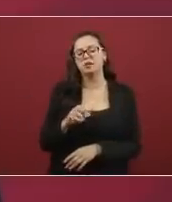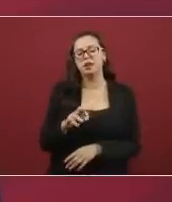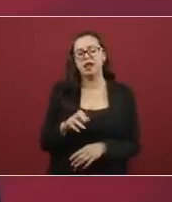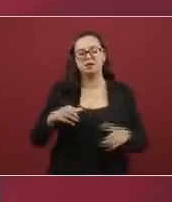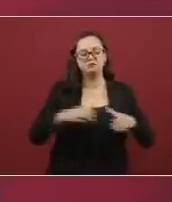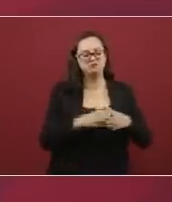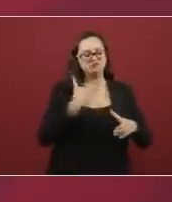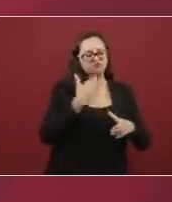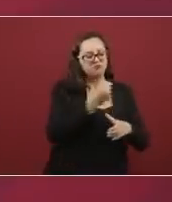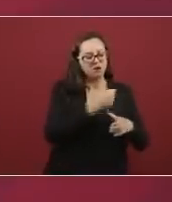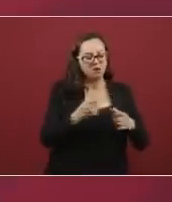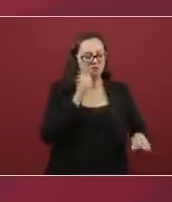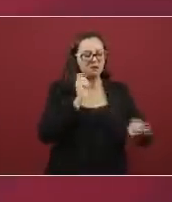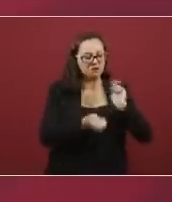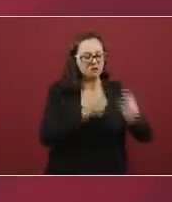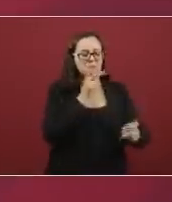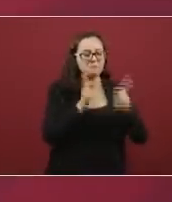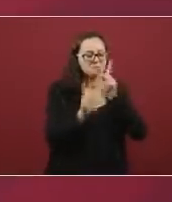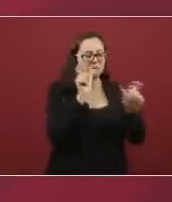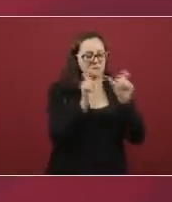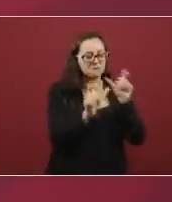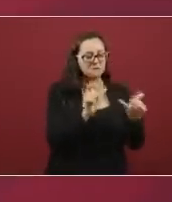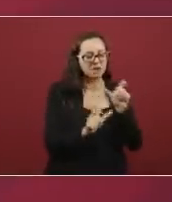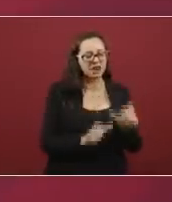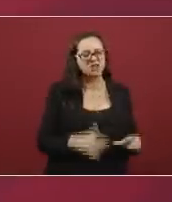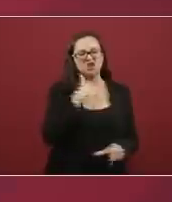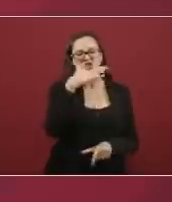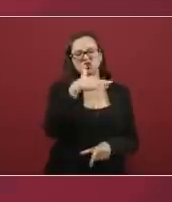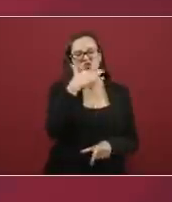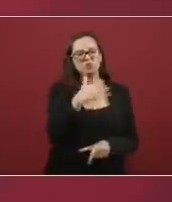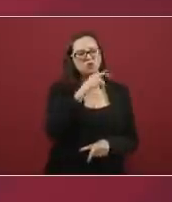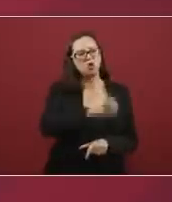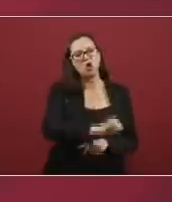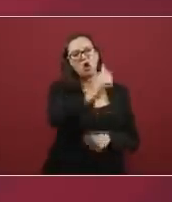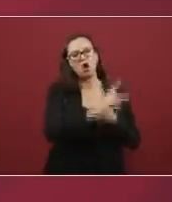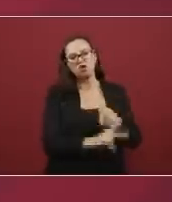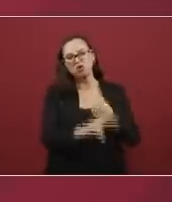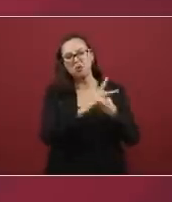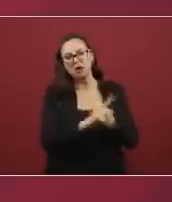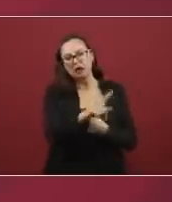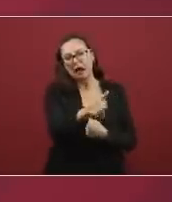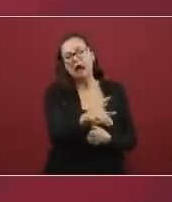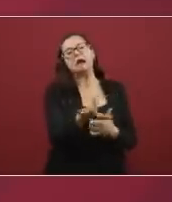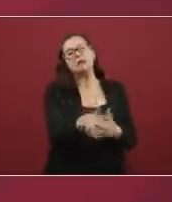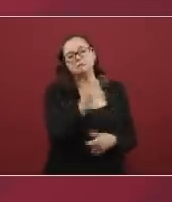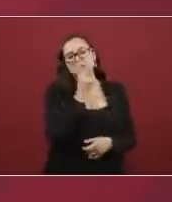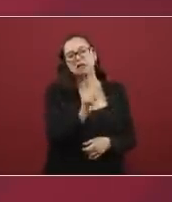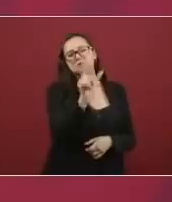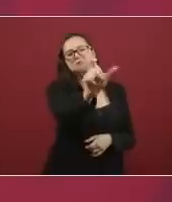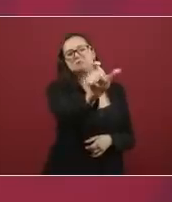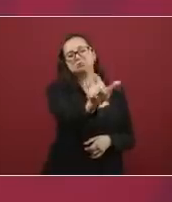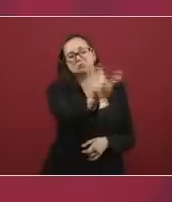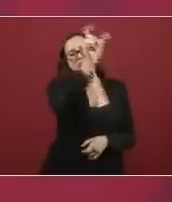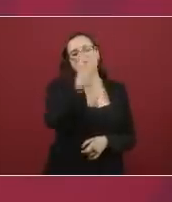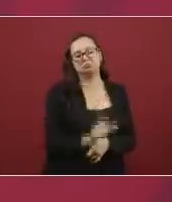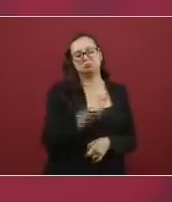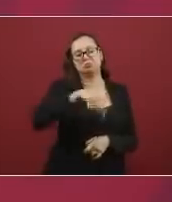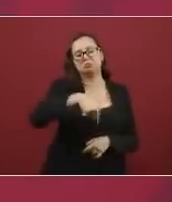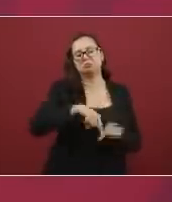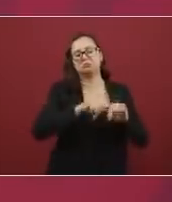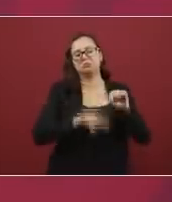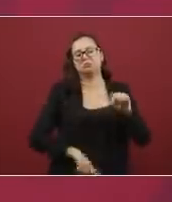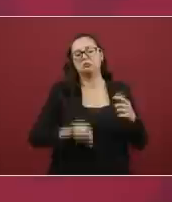se apoderaron del término, del concepto estructural, y podría uno